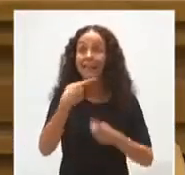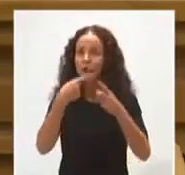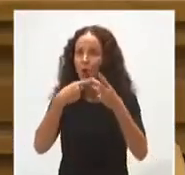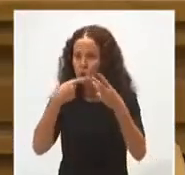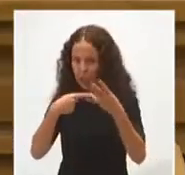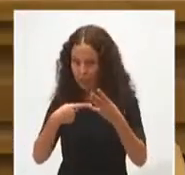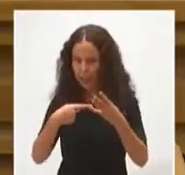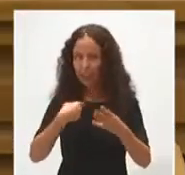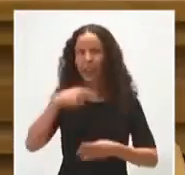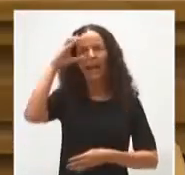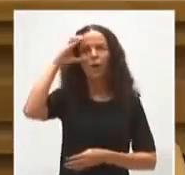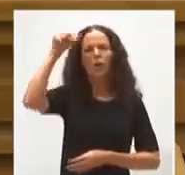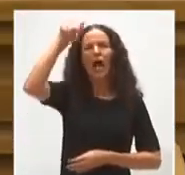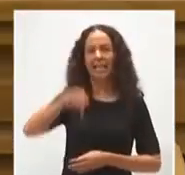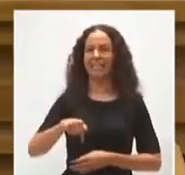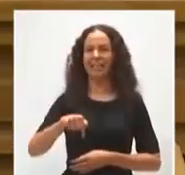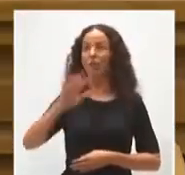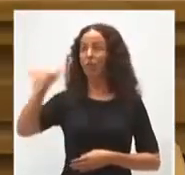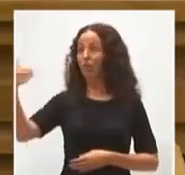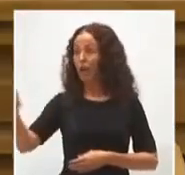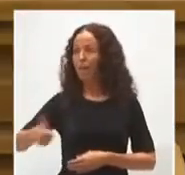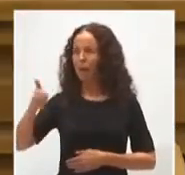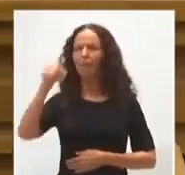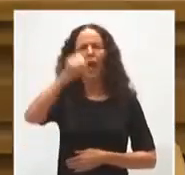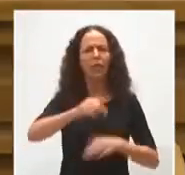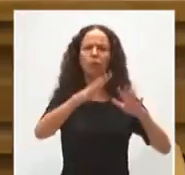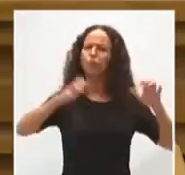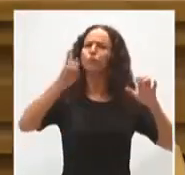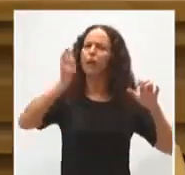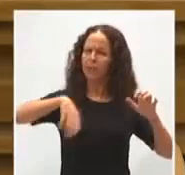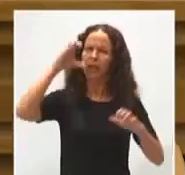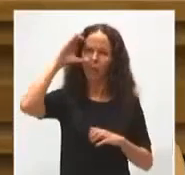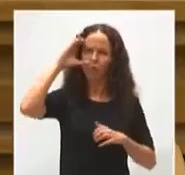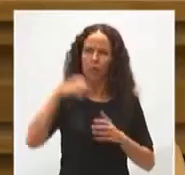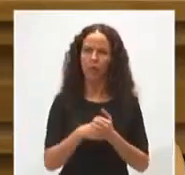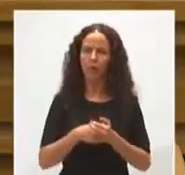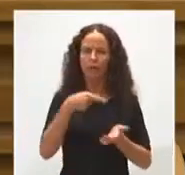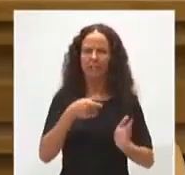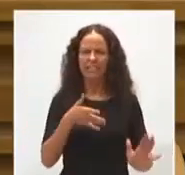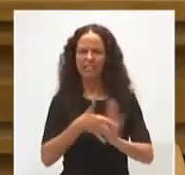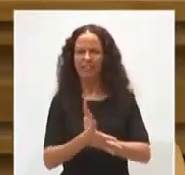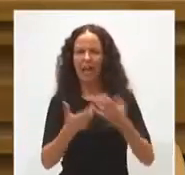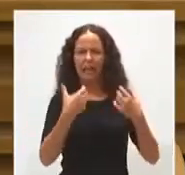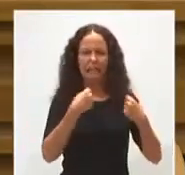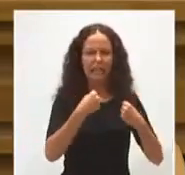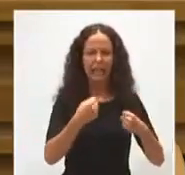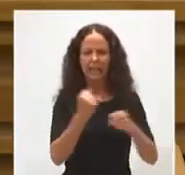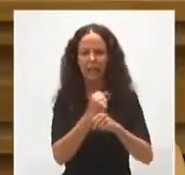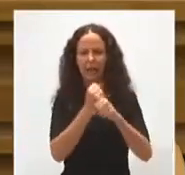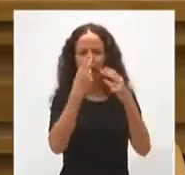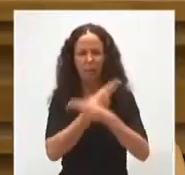aquí no estoy hablando fuera que fuera ya mucho más por tanto esa victimización de la sanidad de los trabajadores